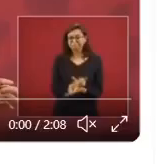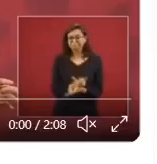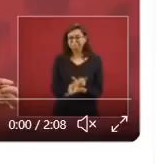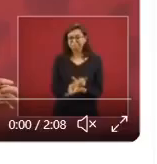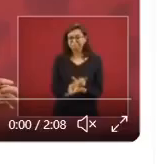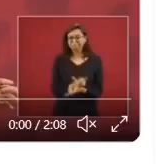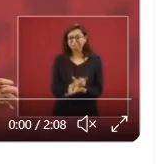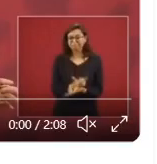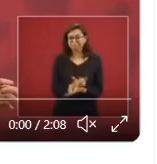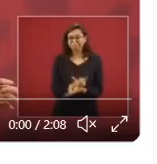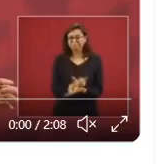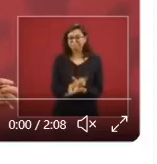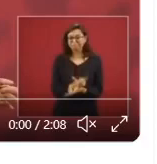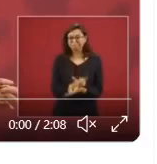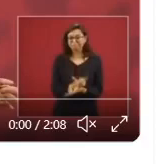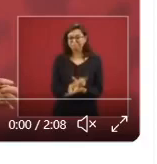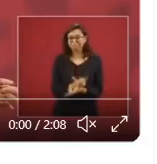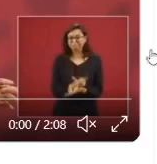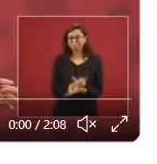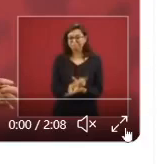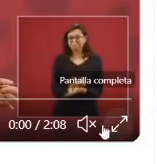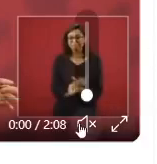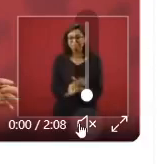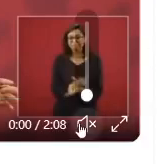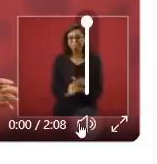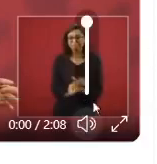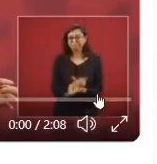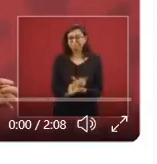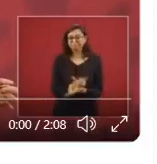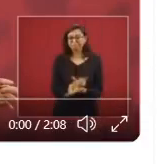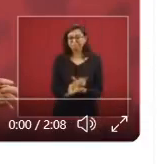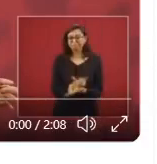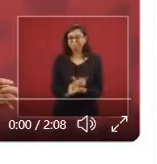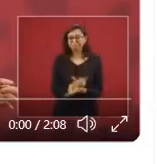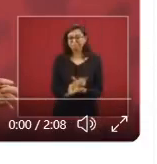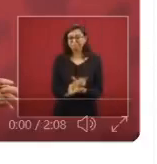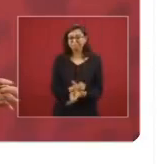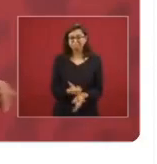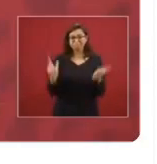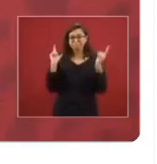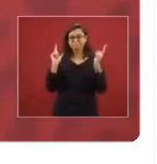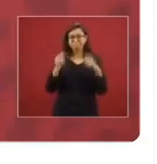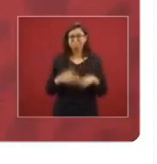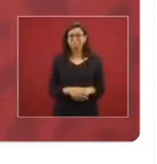vamos a escucharlo y vamos a ver por qué hicimos revuelo